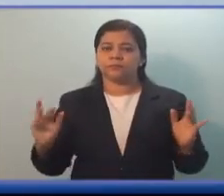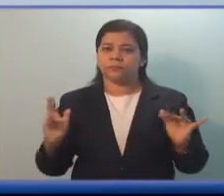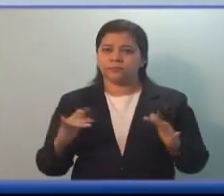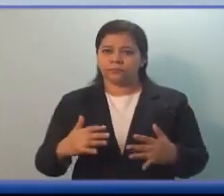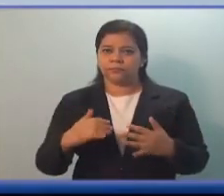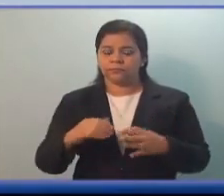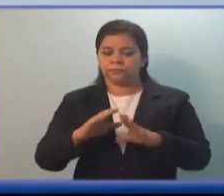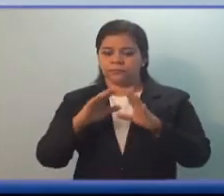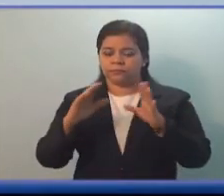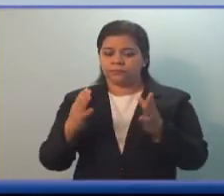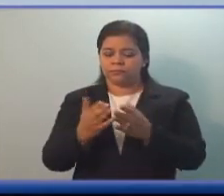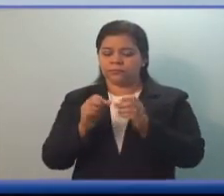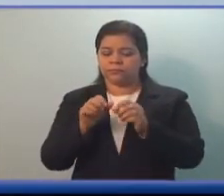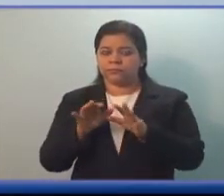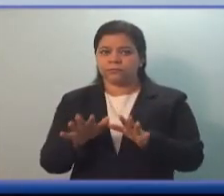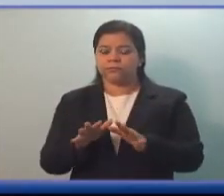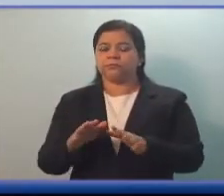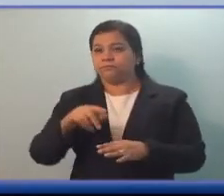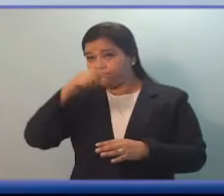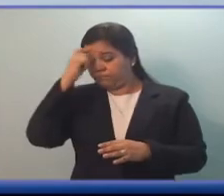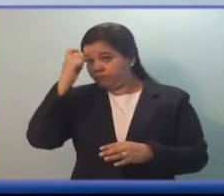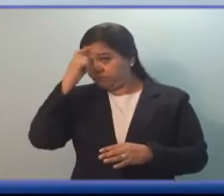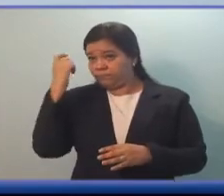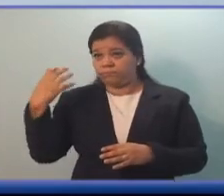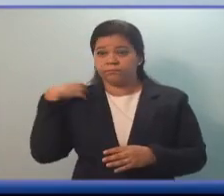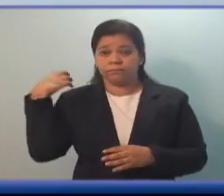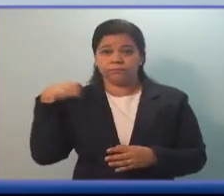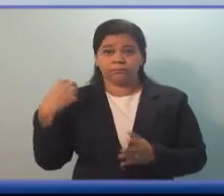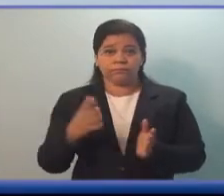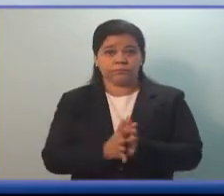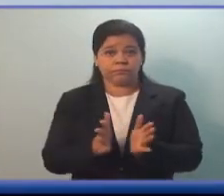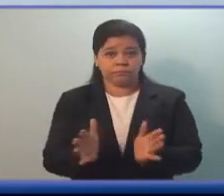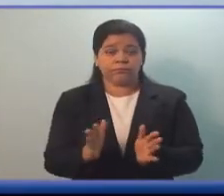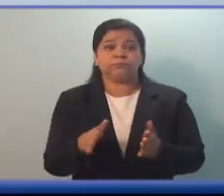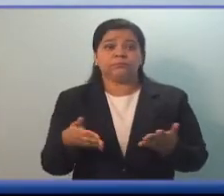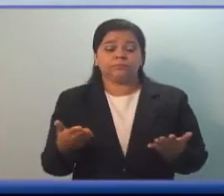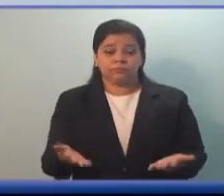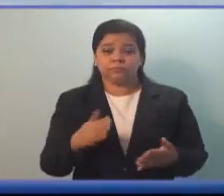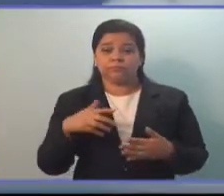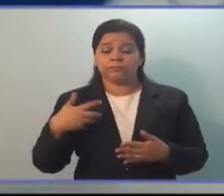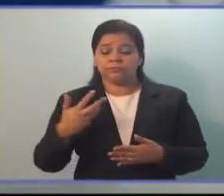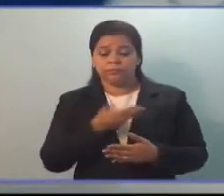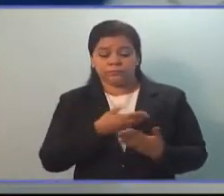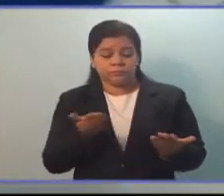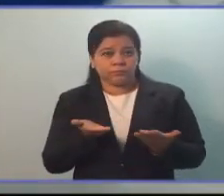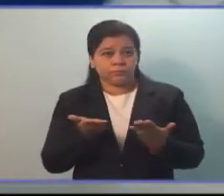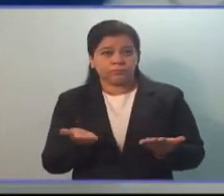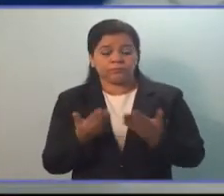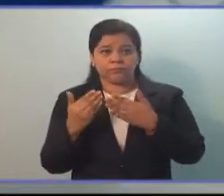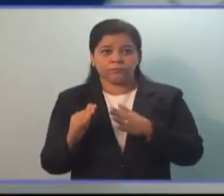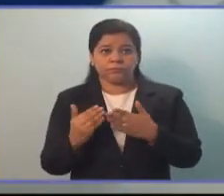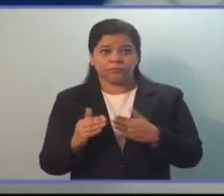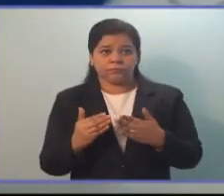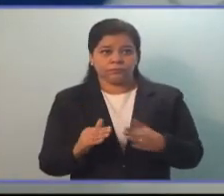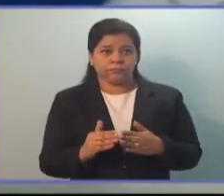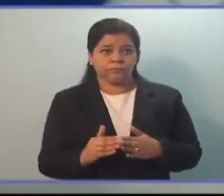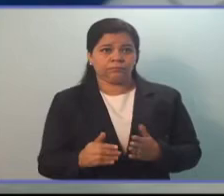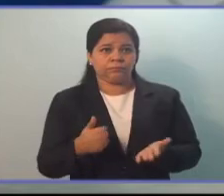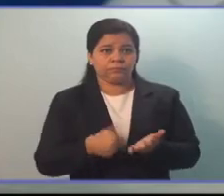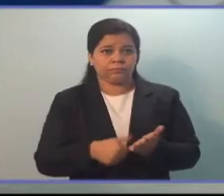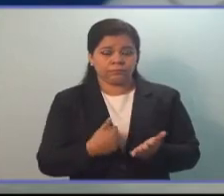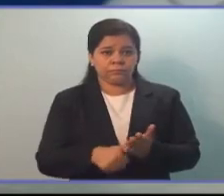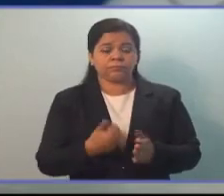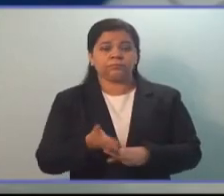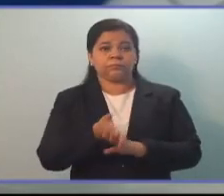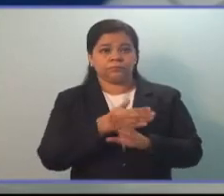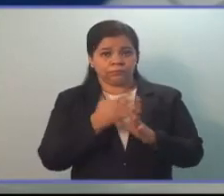forma parte del trabajo de la Gerencia General de Asuntos Jurídicos, o sea, porque lo que se hizo fue los diferentes abogados que